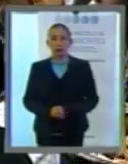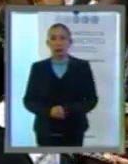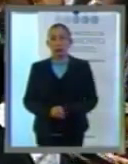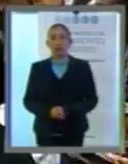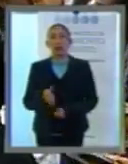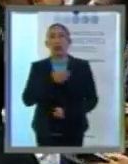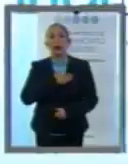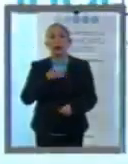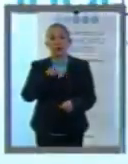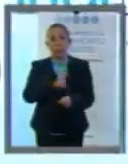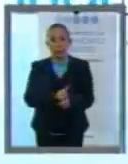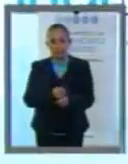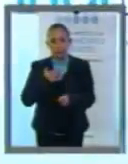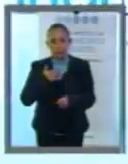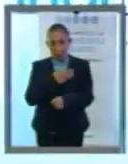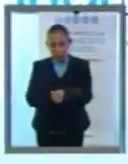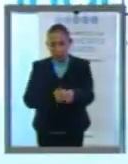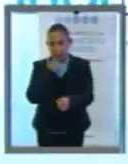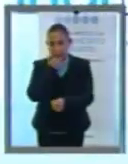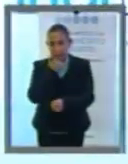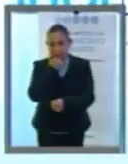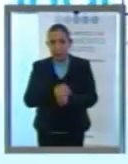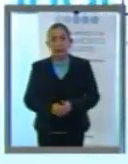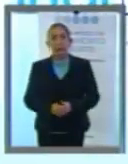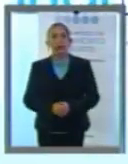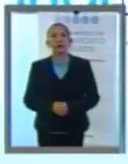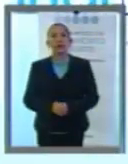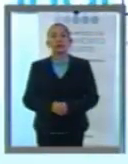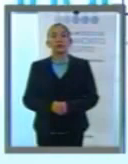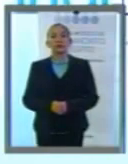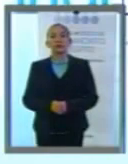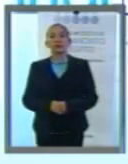Gracias. Buenos días, buenas tardes, perdón.